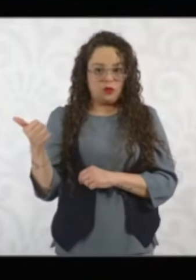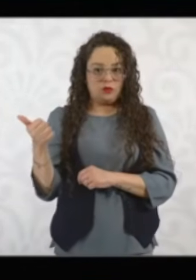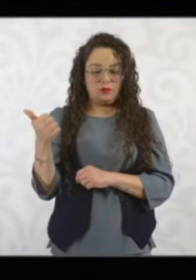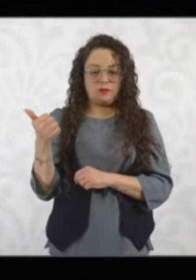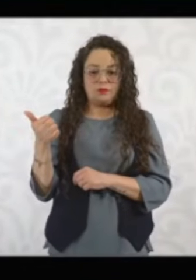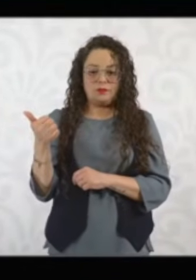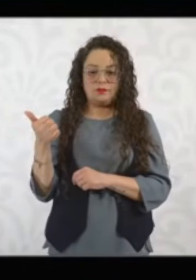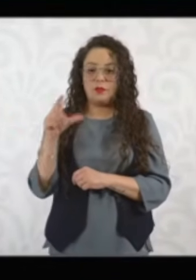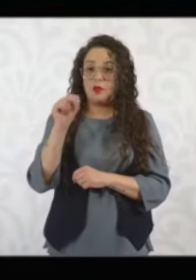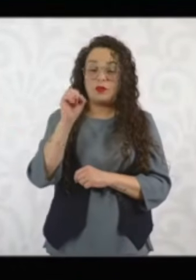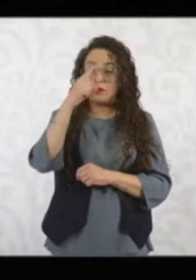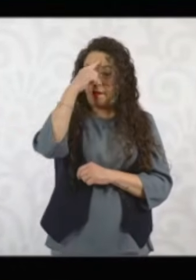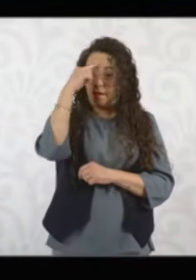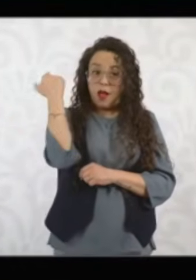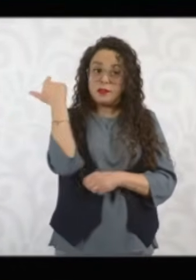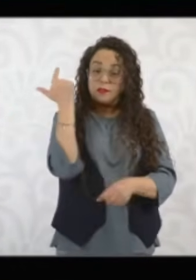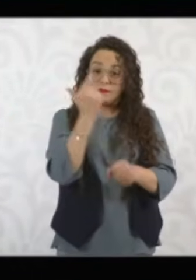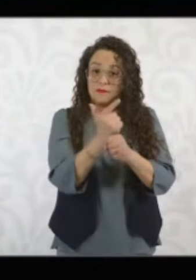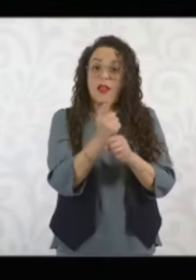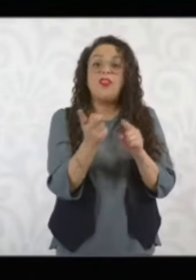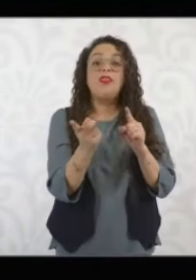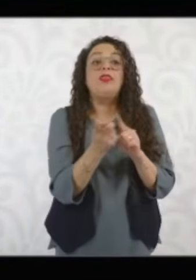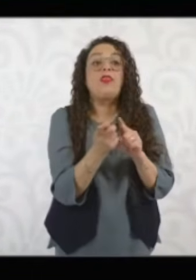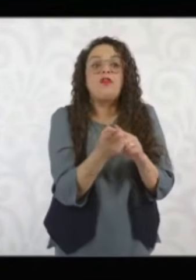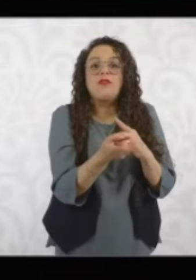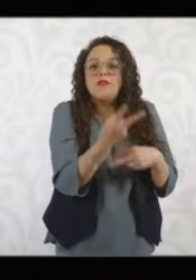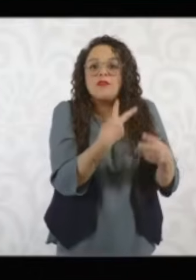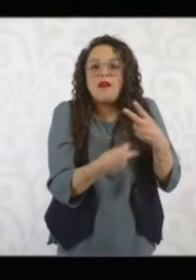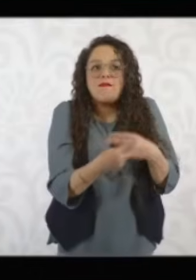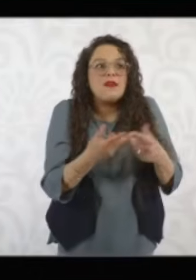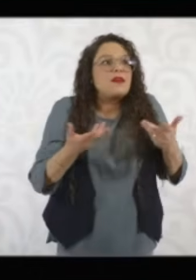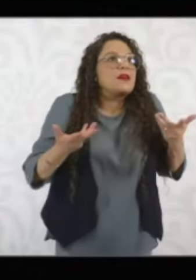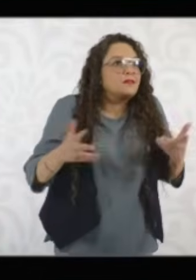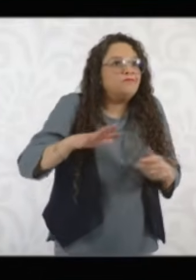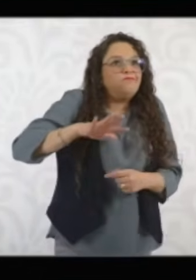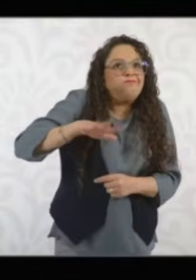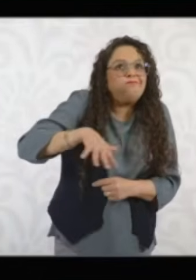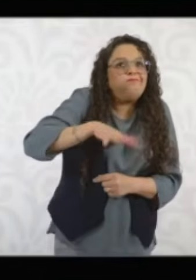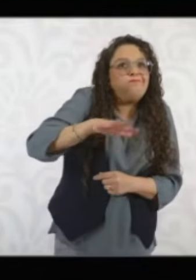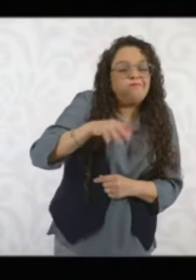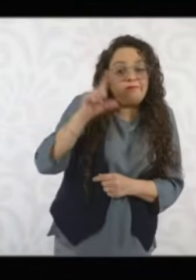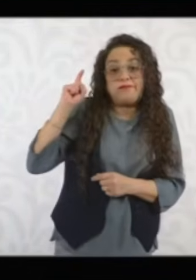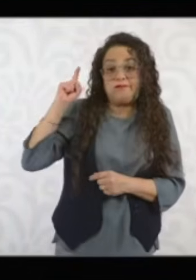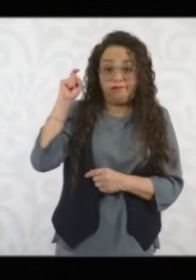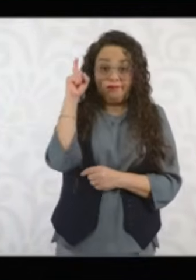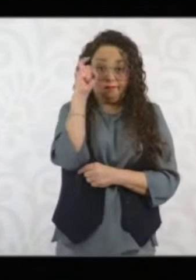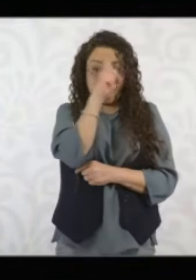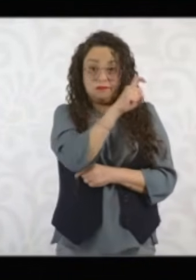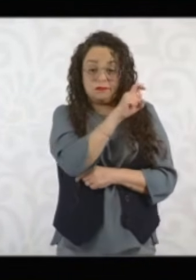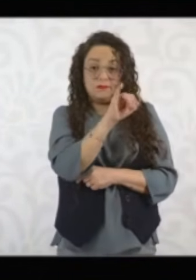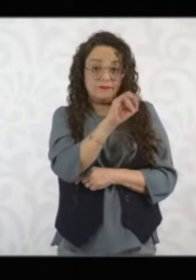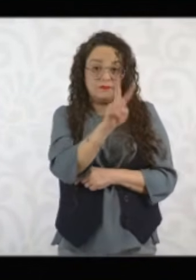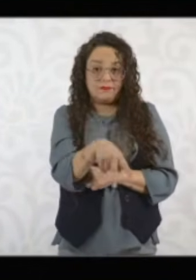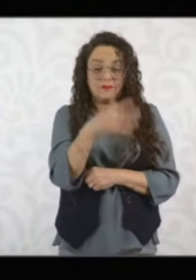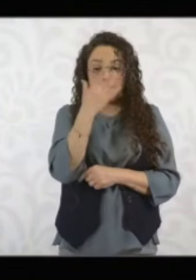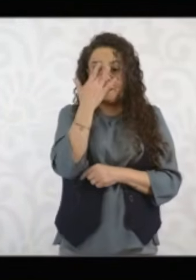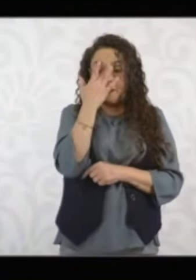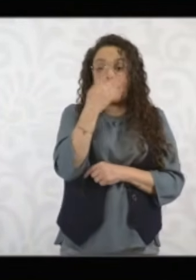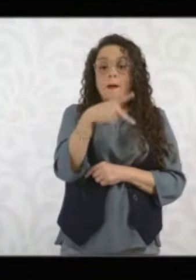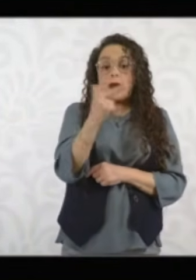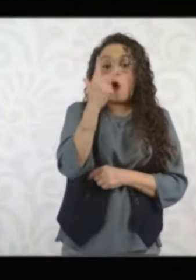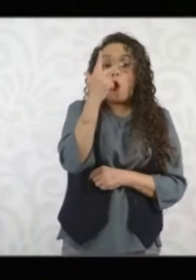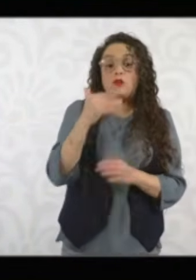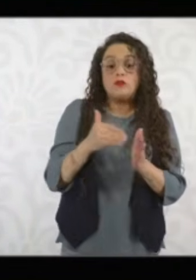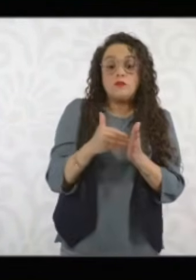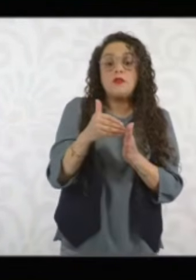es fácil de detectar de dónde viene. Pero sabemos que esos 8